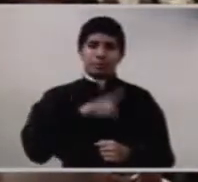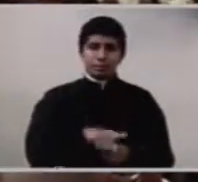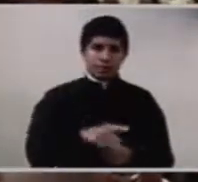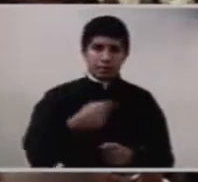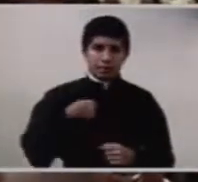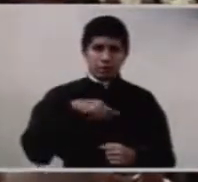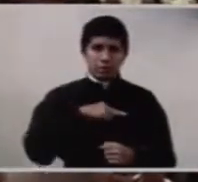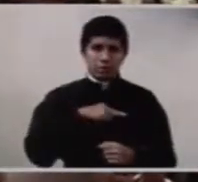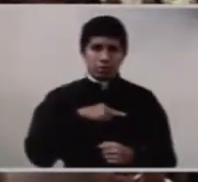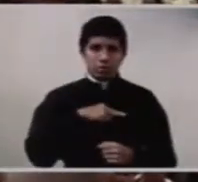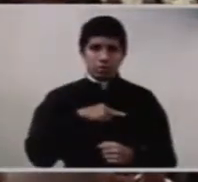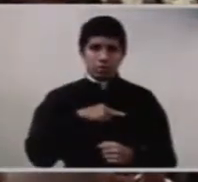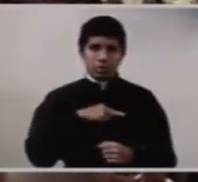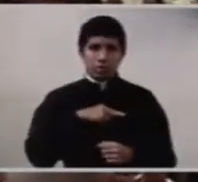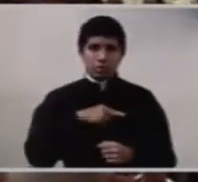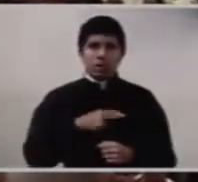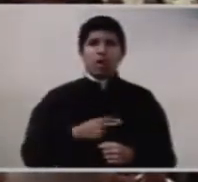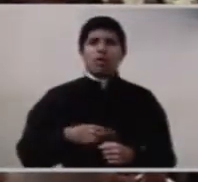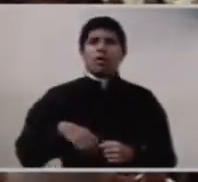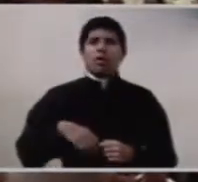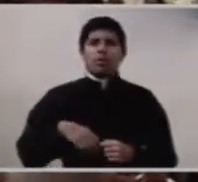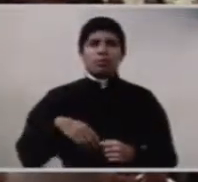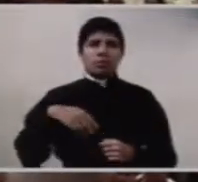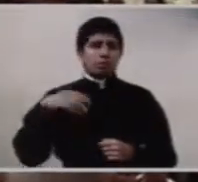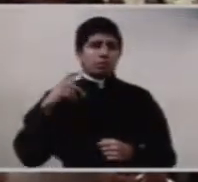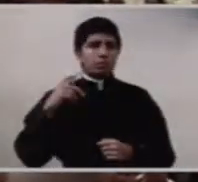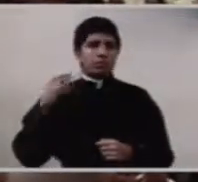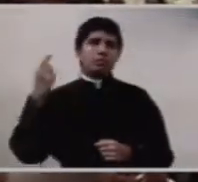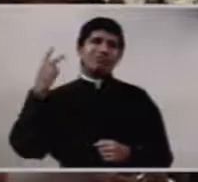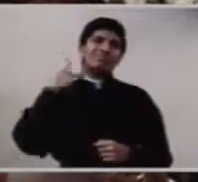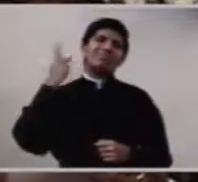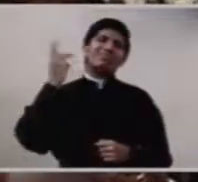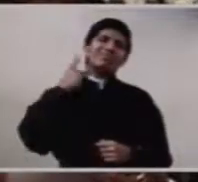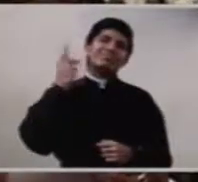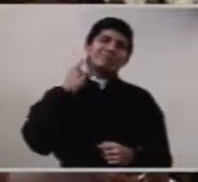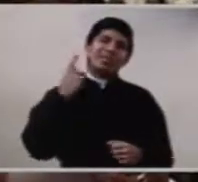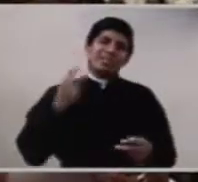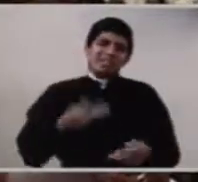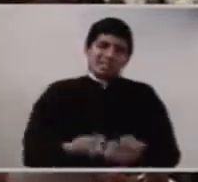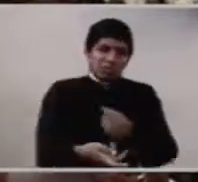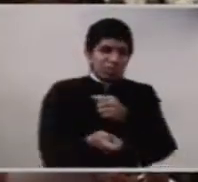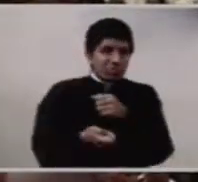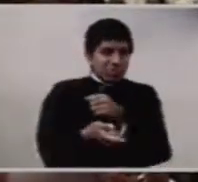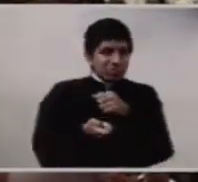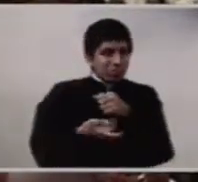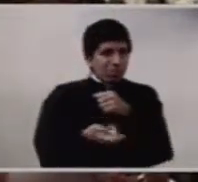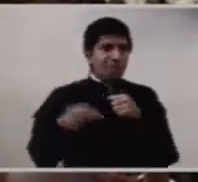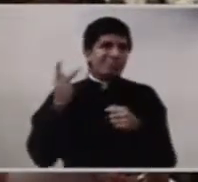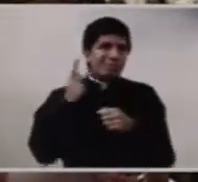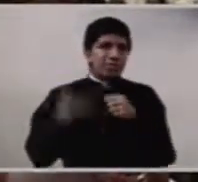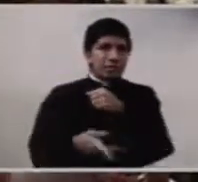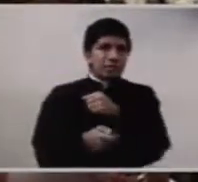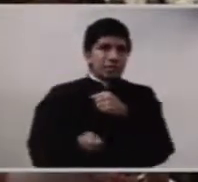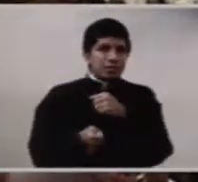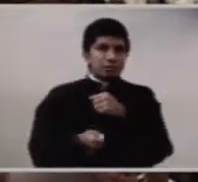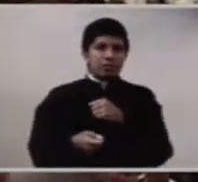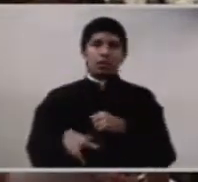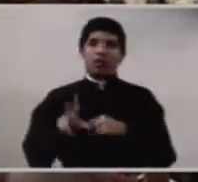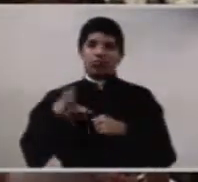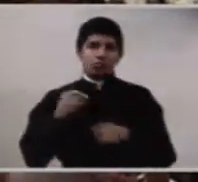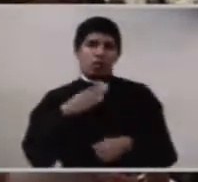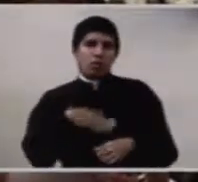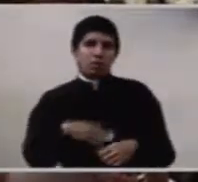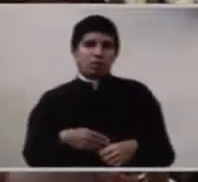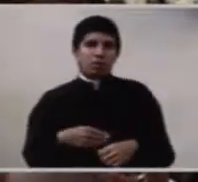los políticos corruptos y otros sectores de nuestra sociedad van a